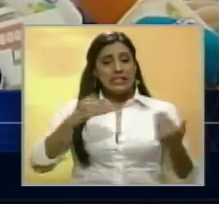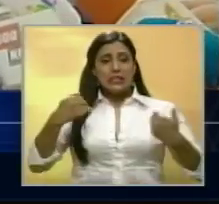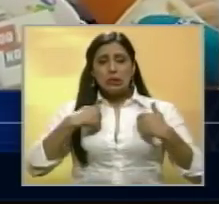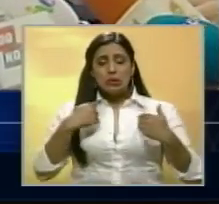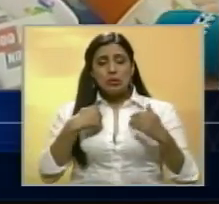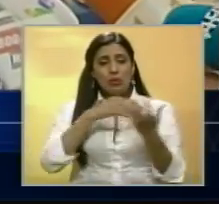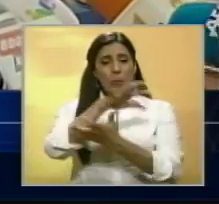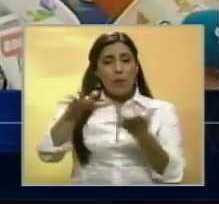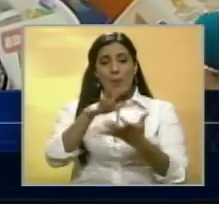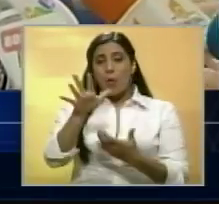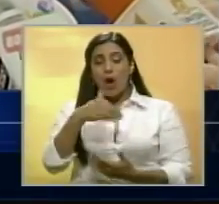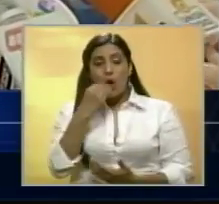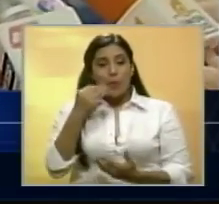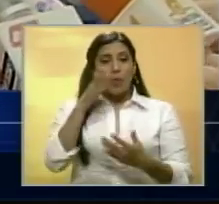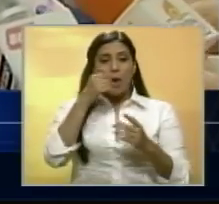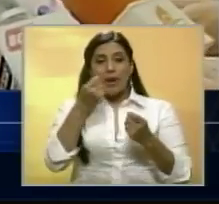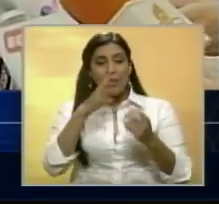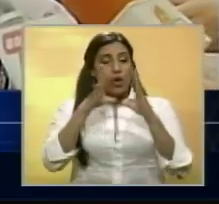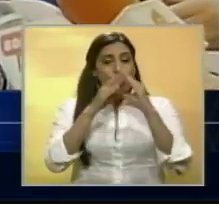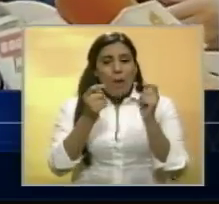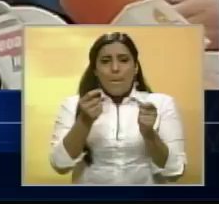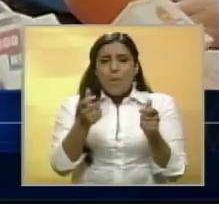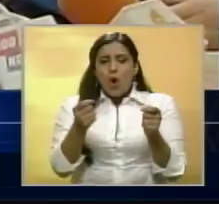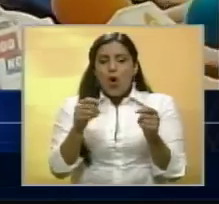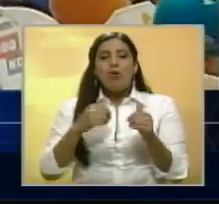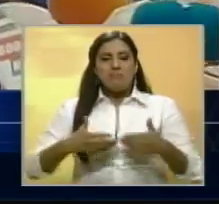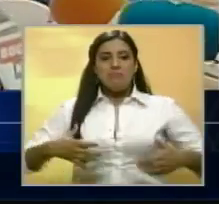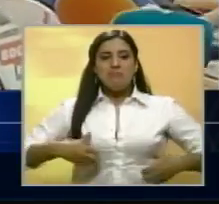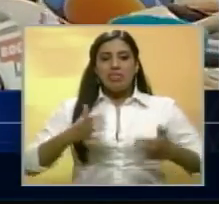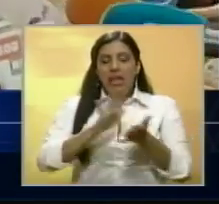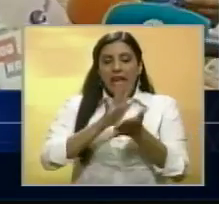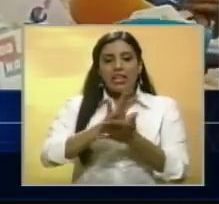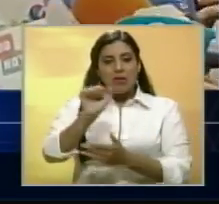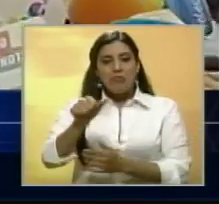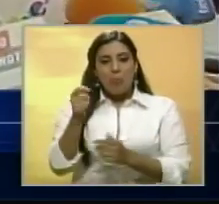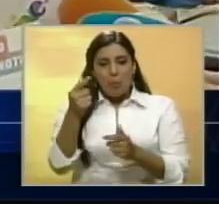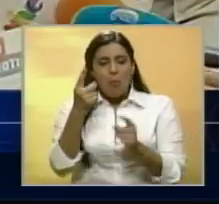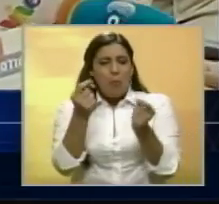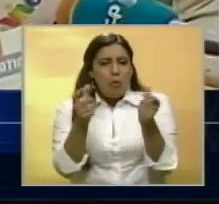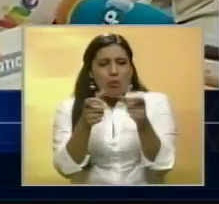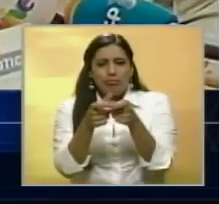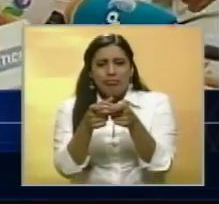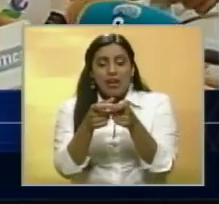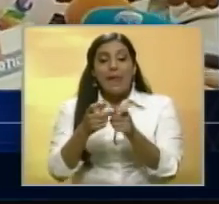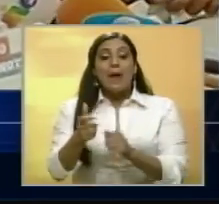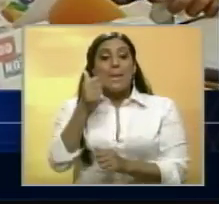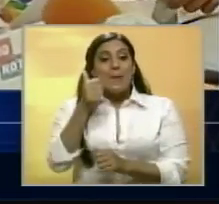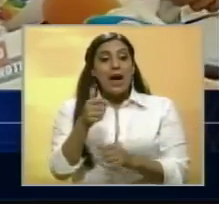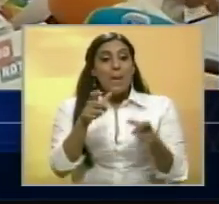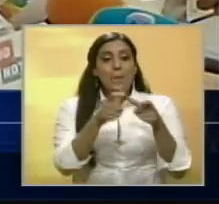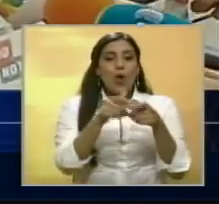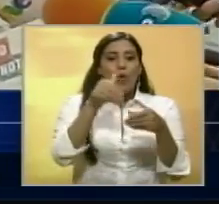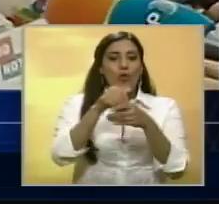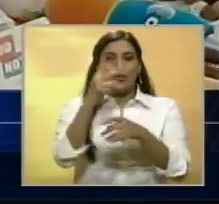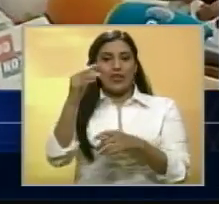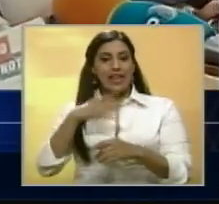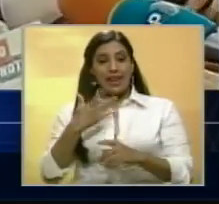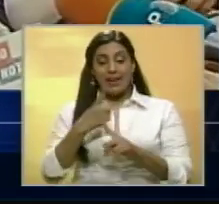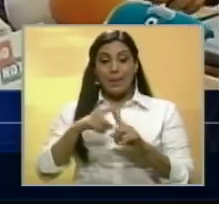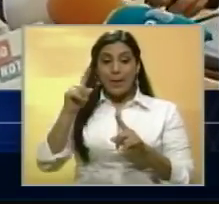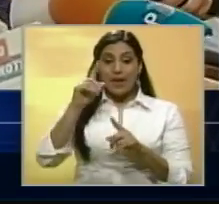afectado por la crisis. Son muy pocos en el país los que no están afectados por la crisis. Esos muy pocos son los que no quieren revocatorio, pero